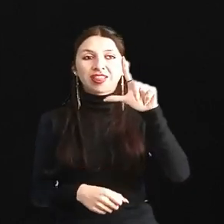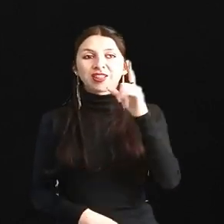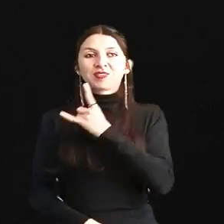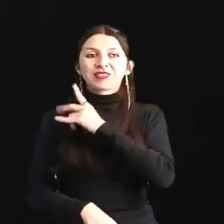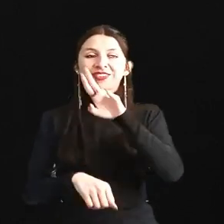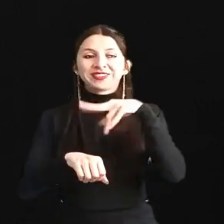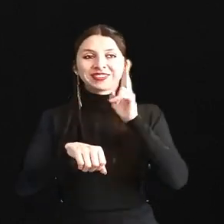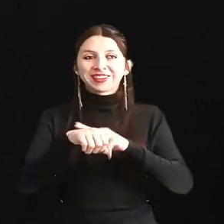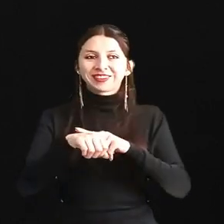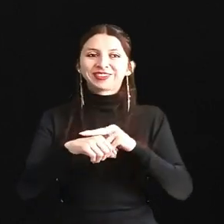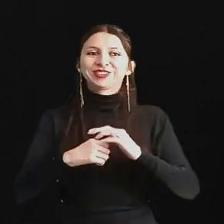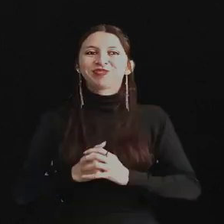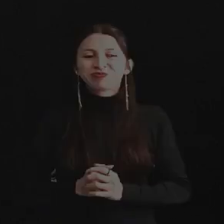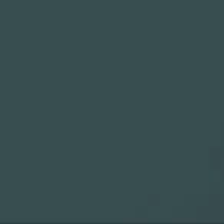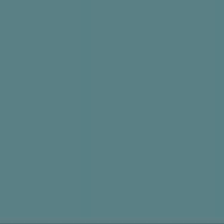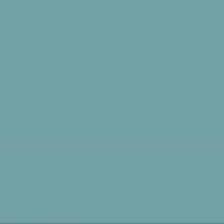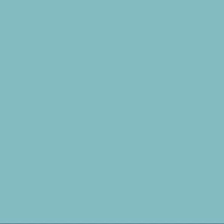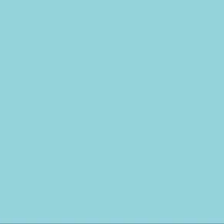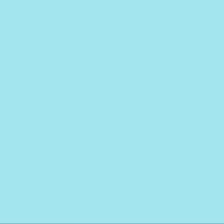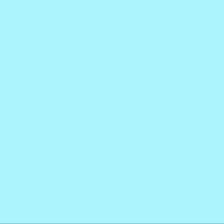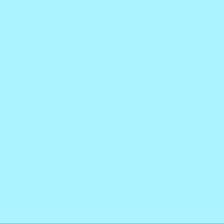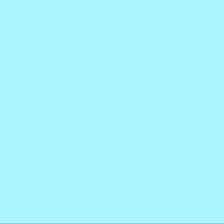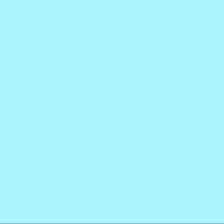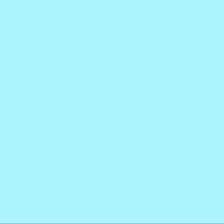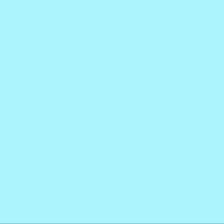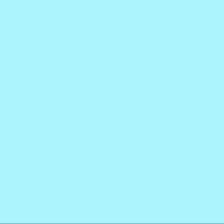nuestra editorial Universidad de nariño